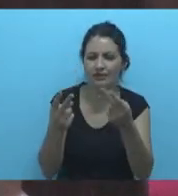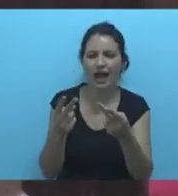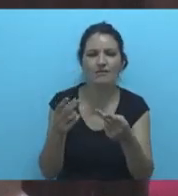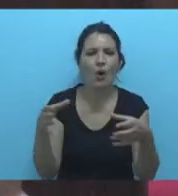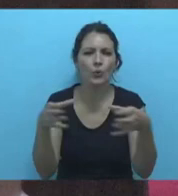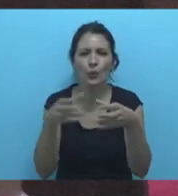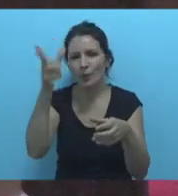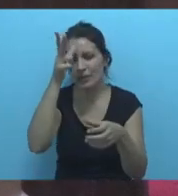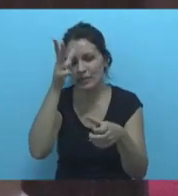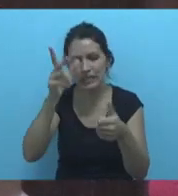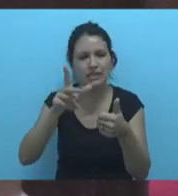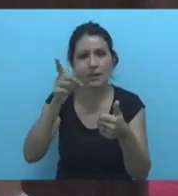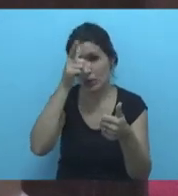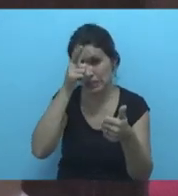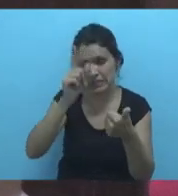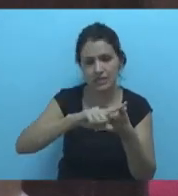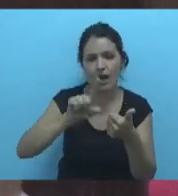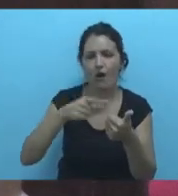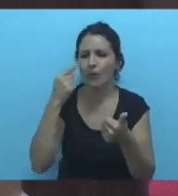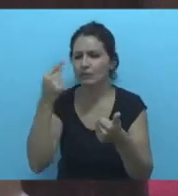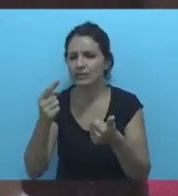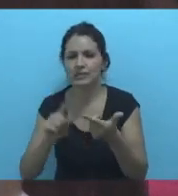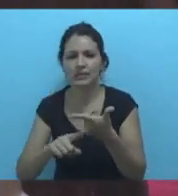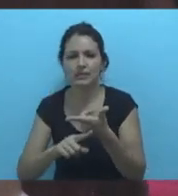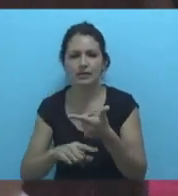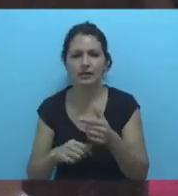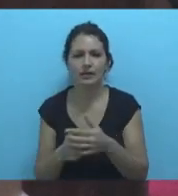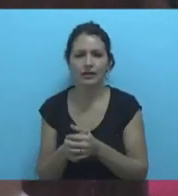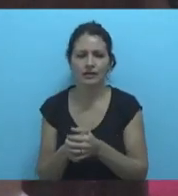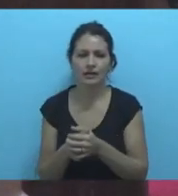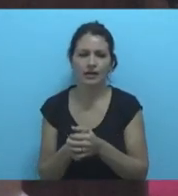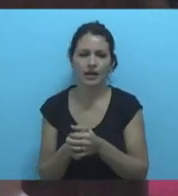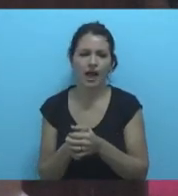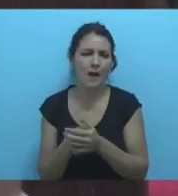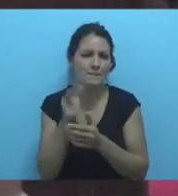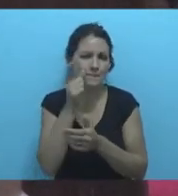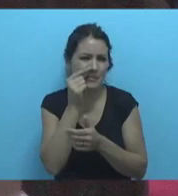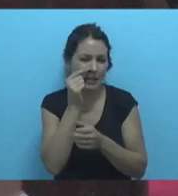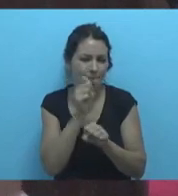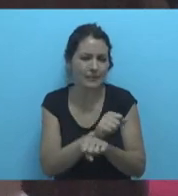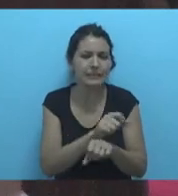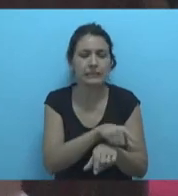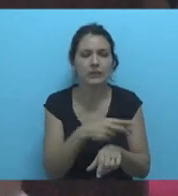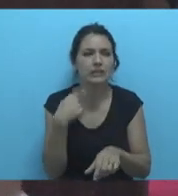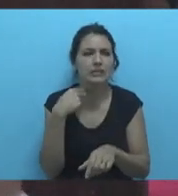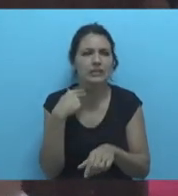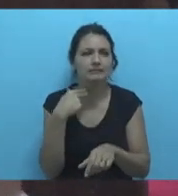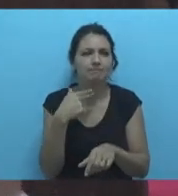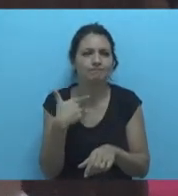alguna comisaría o que habían estado visitándolo en alguna unidad penitenciaria. Y creo que estas historias de